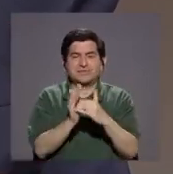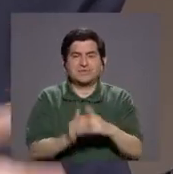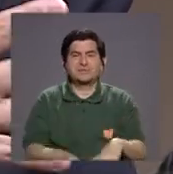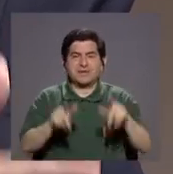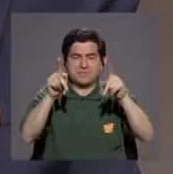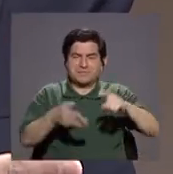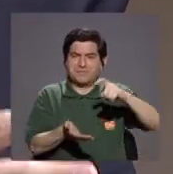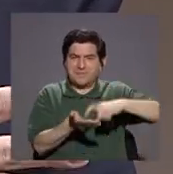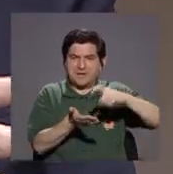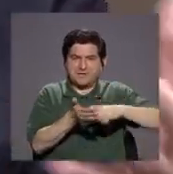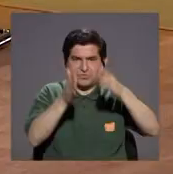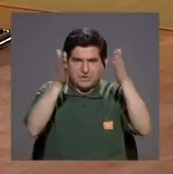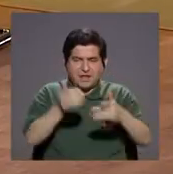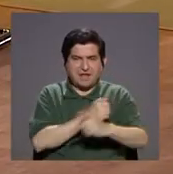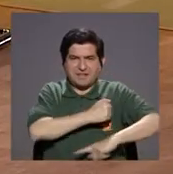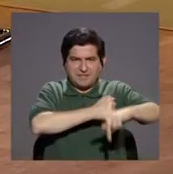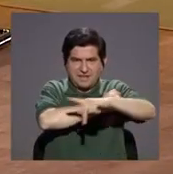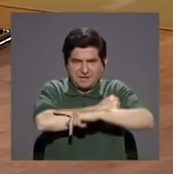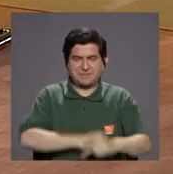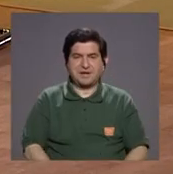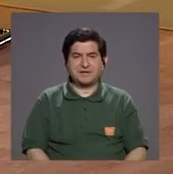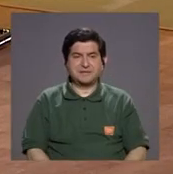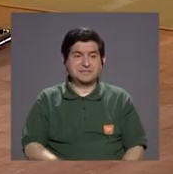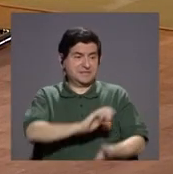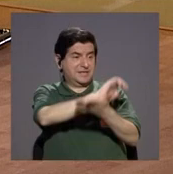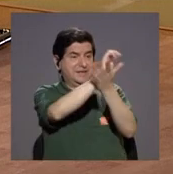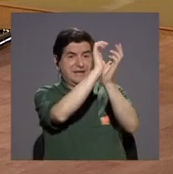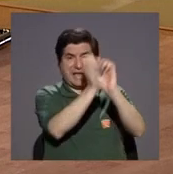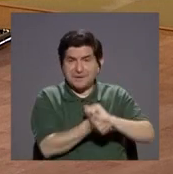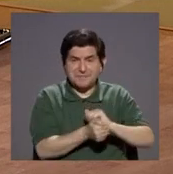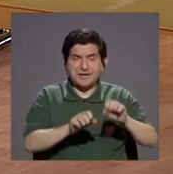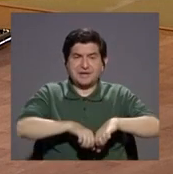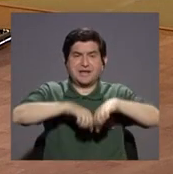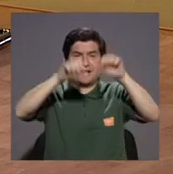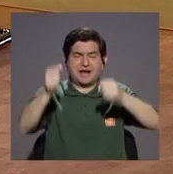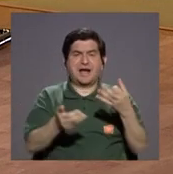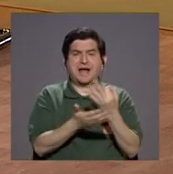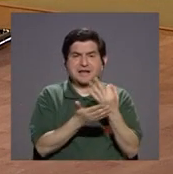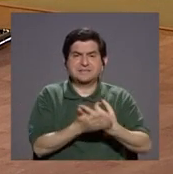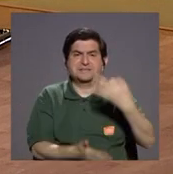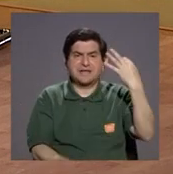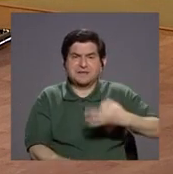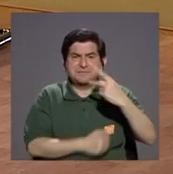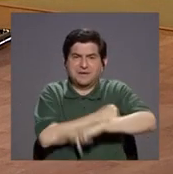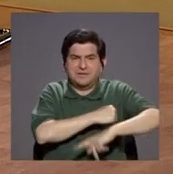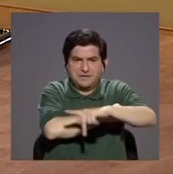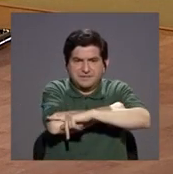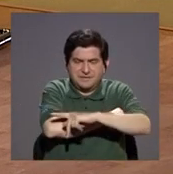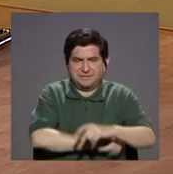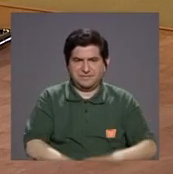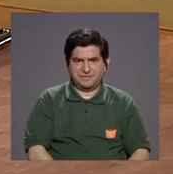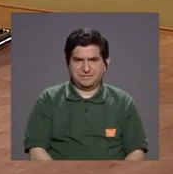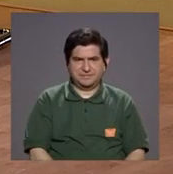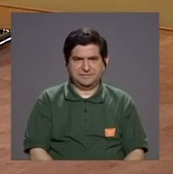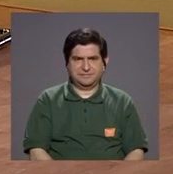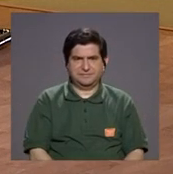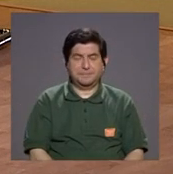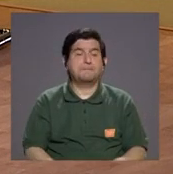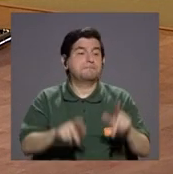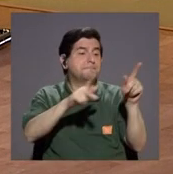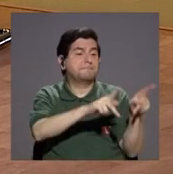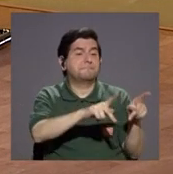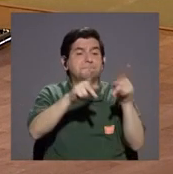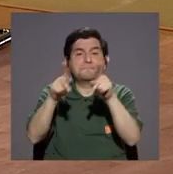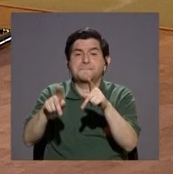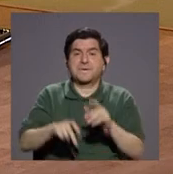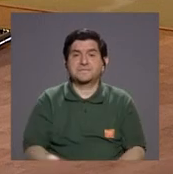de este país pasarían a ser parte del sistema financiero formal de este país estarían personas